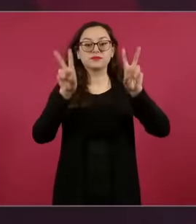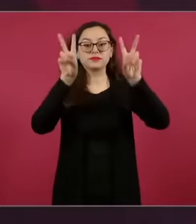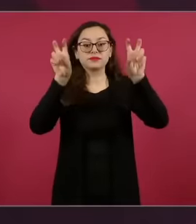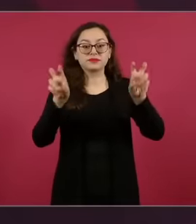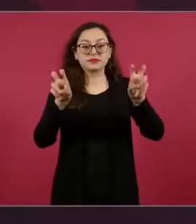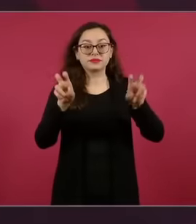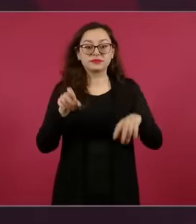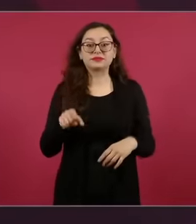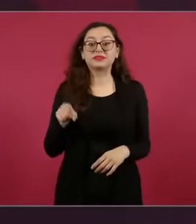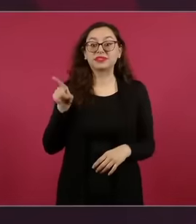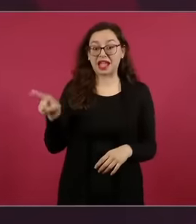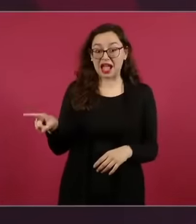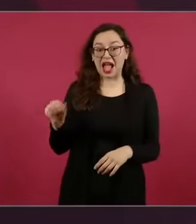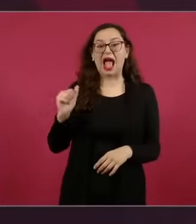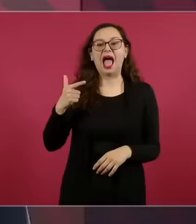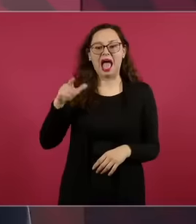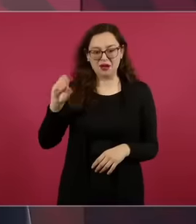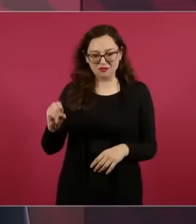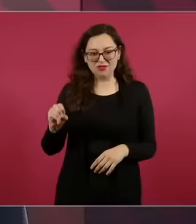es chilango.